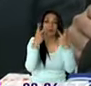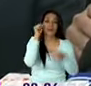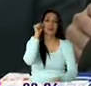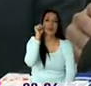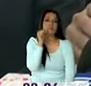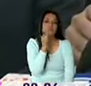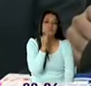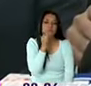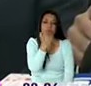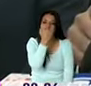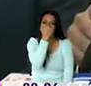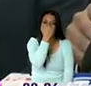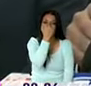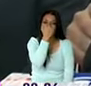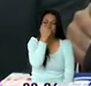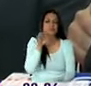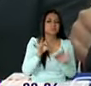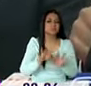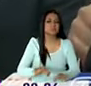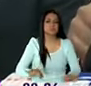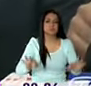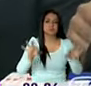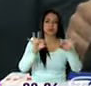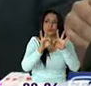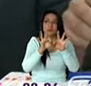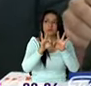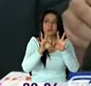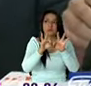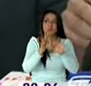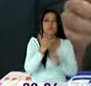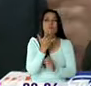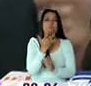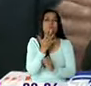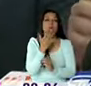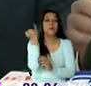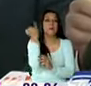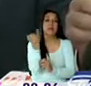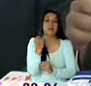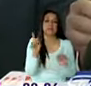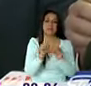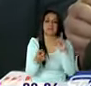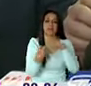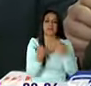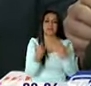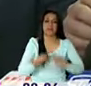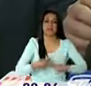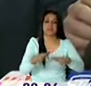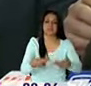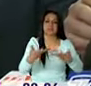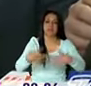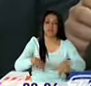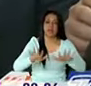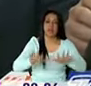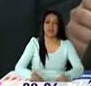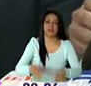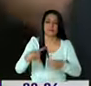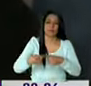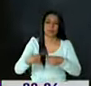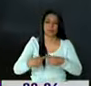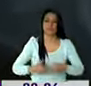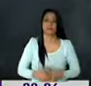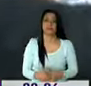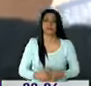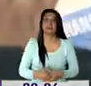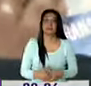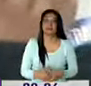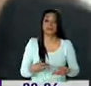color azul y el color rojo, eso es importante resaltar, ya no es el color verde que hasta el día de hoy estuvo vigente dentro del distrito metropolitano.